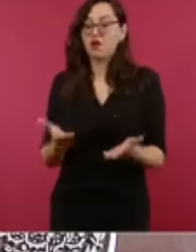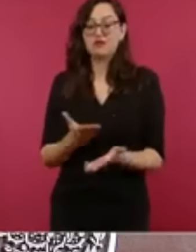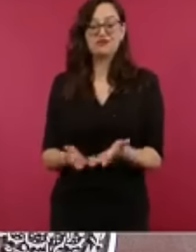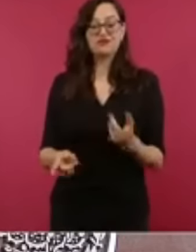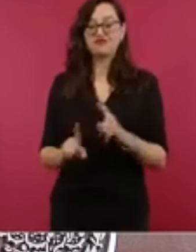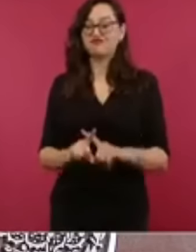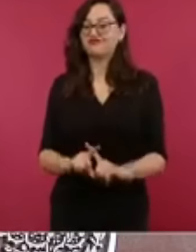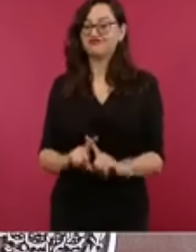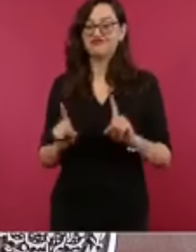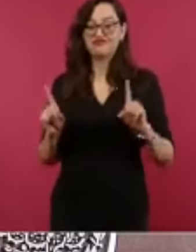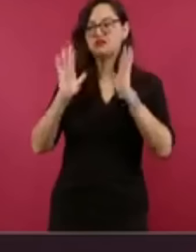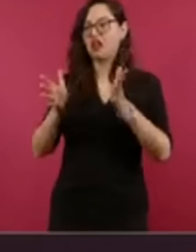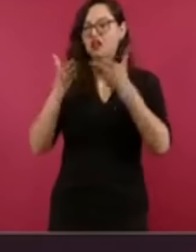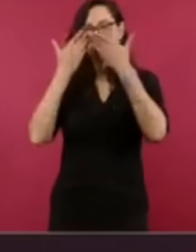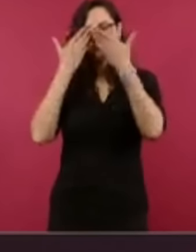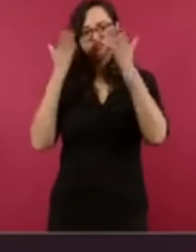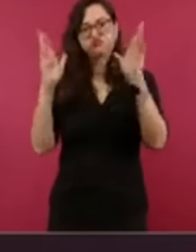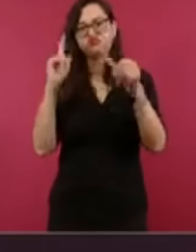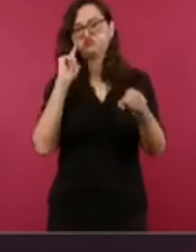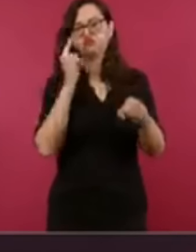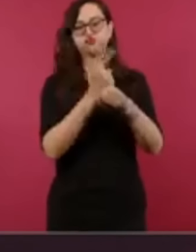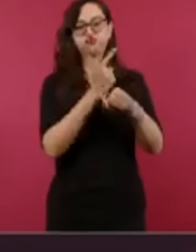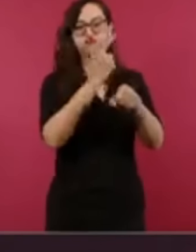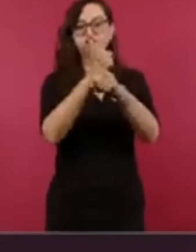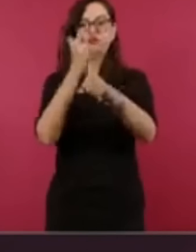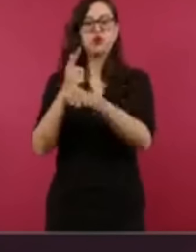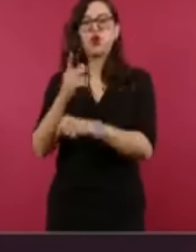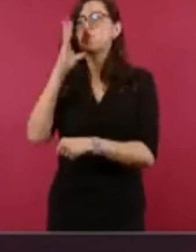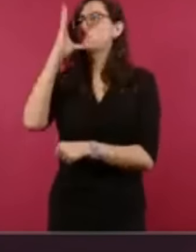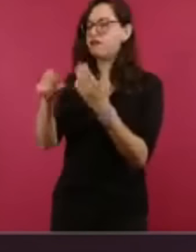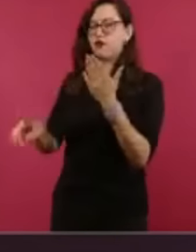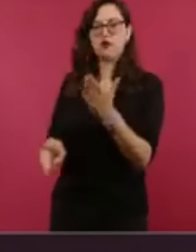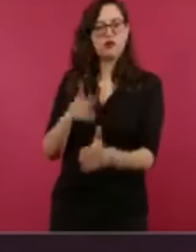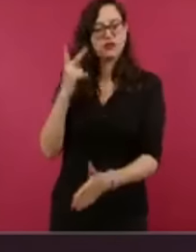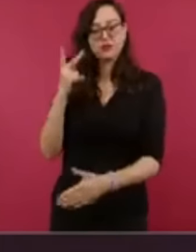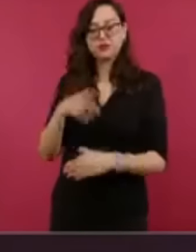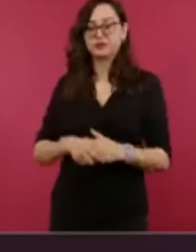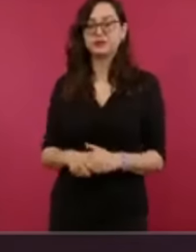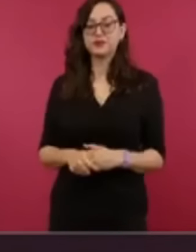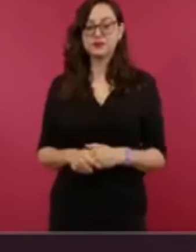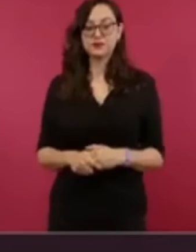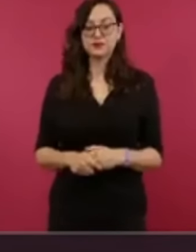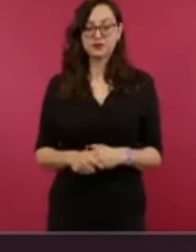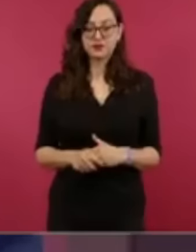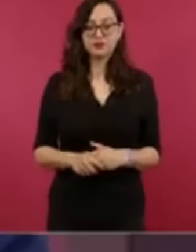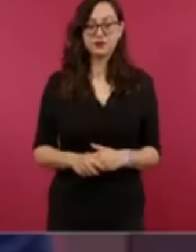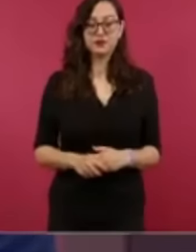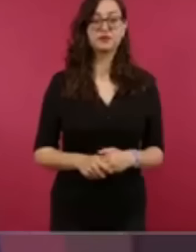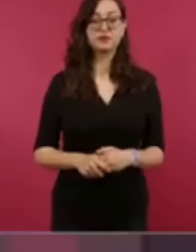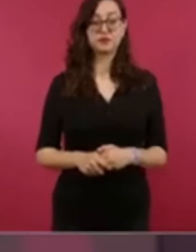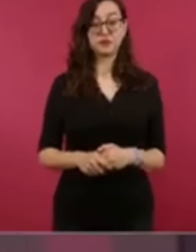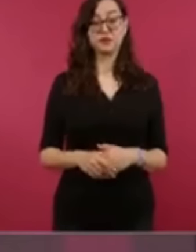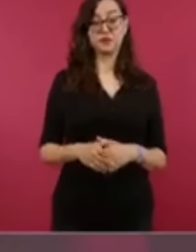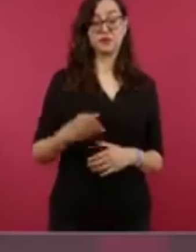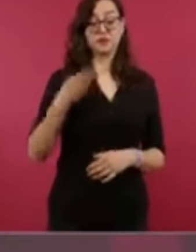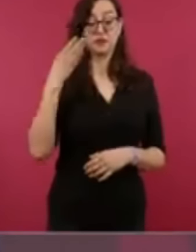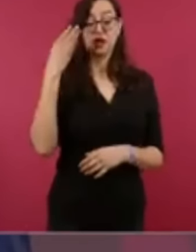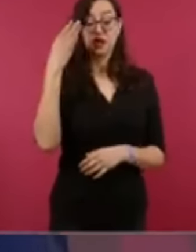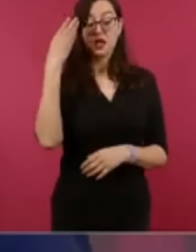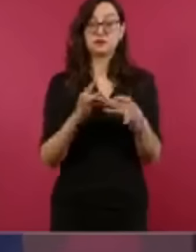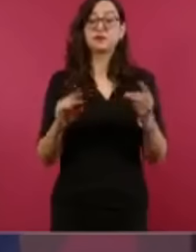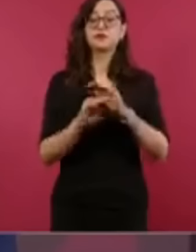ya no funciona. Y volvemos a la frase bíblica según la cual no se puede poner